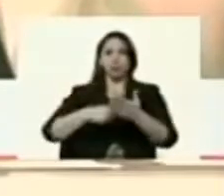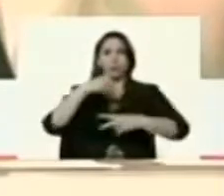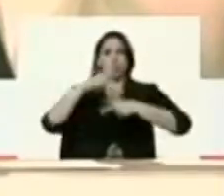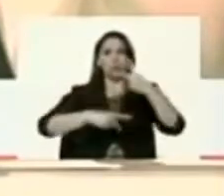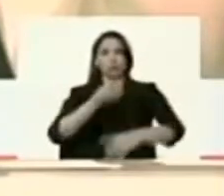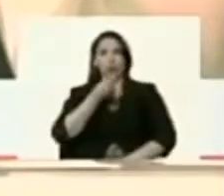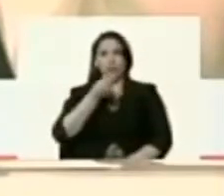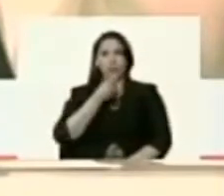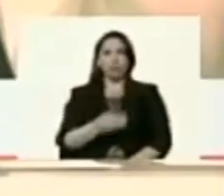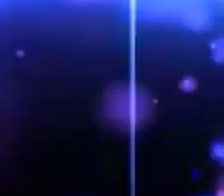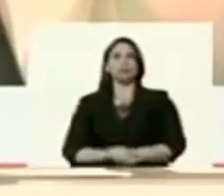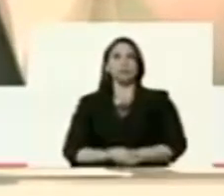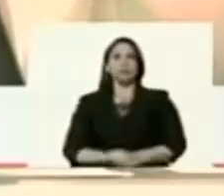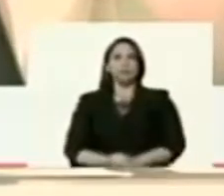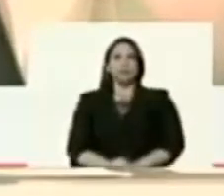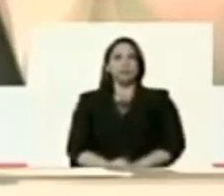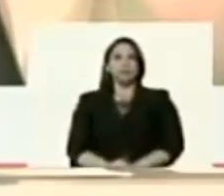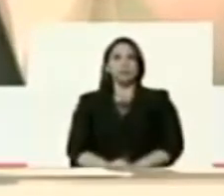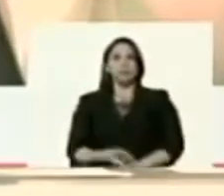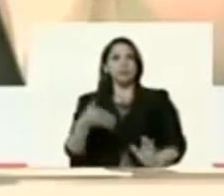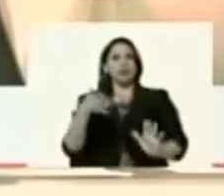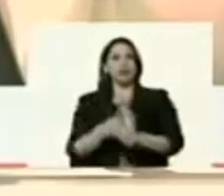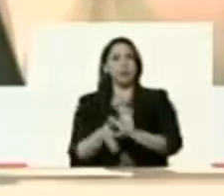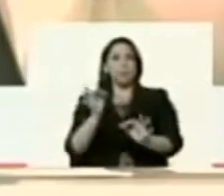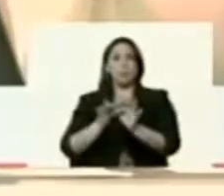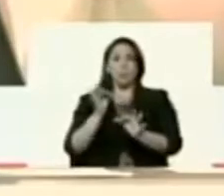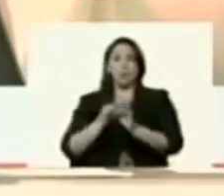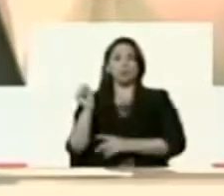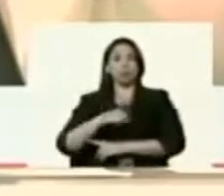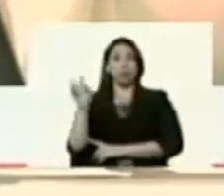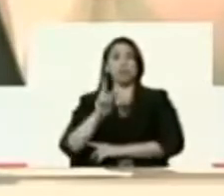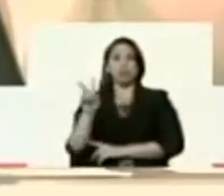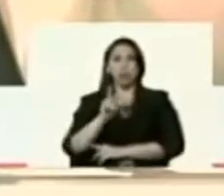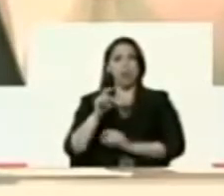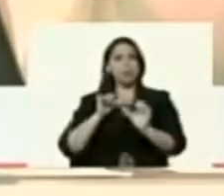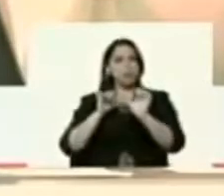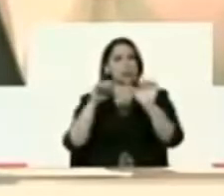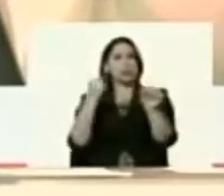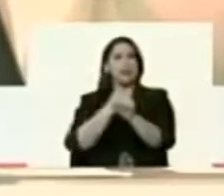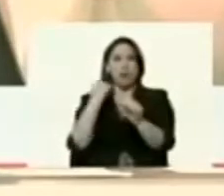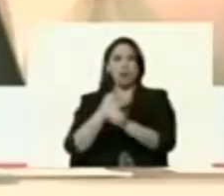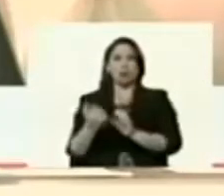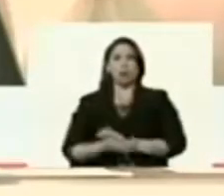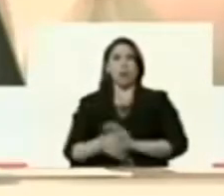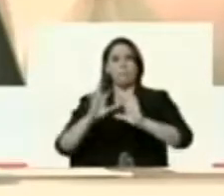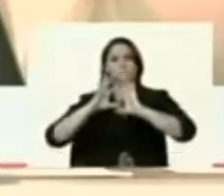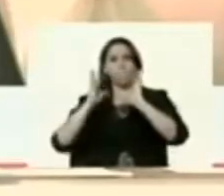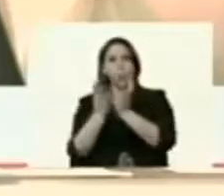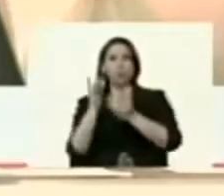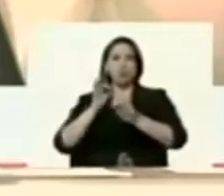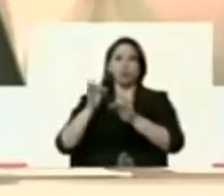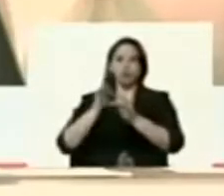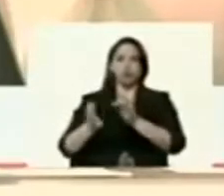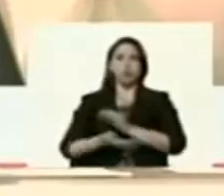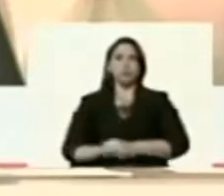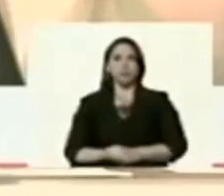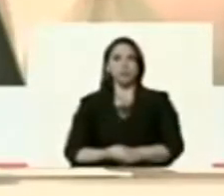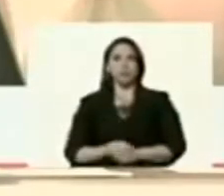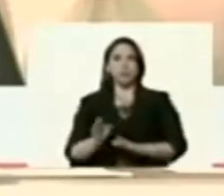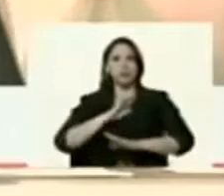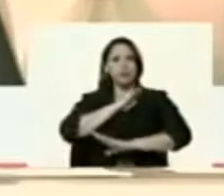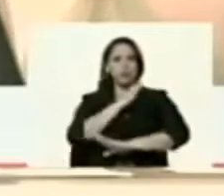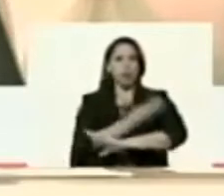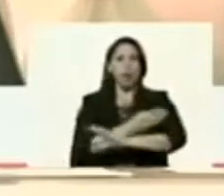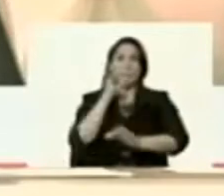Sobre las criptomonedas, sí, Venezuela sigue trabajando en el mundo de las criptomonedas, fortaleciendo